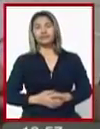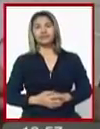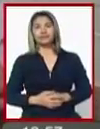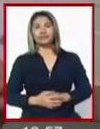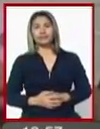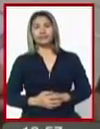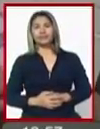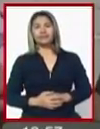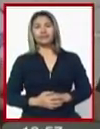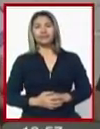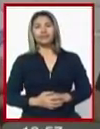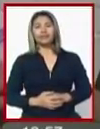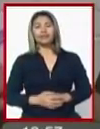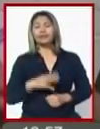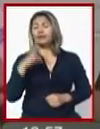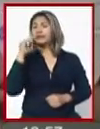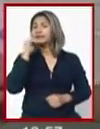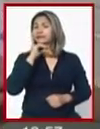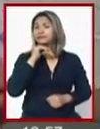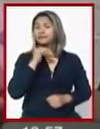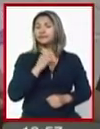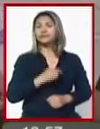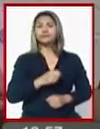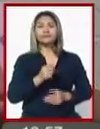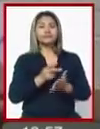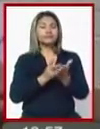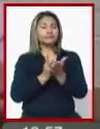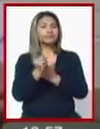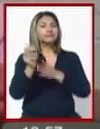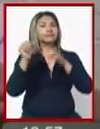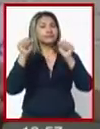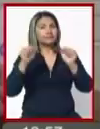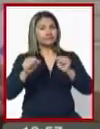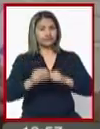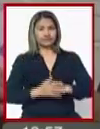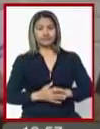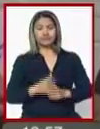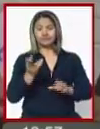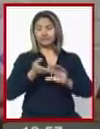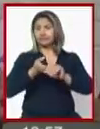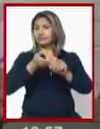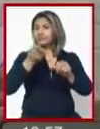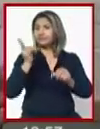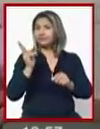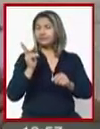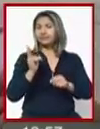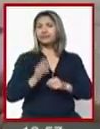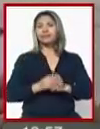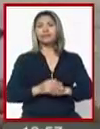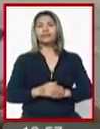Y queremos desmentir de la manera más enfática posible renuncias,